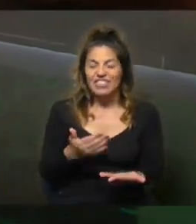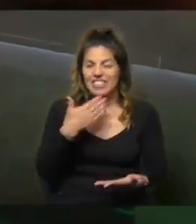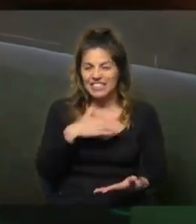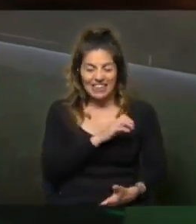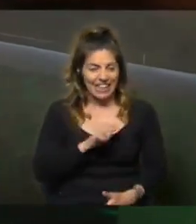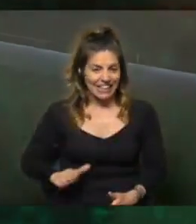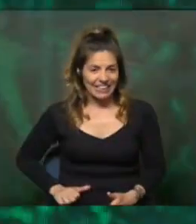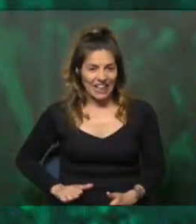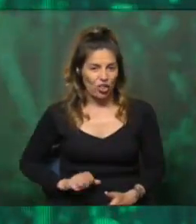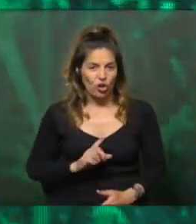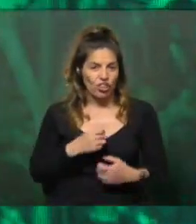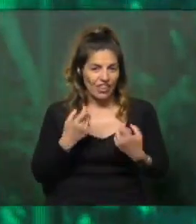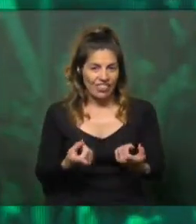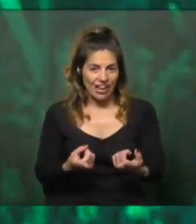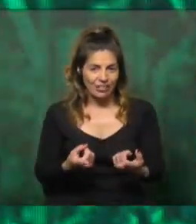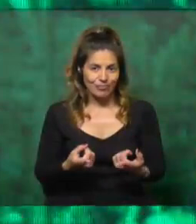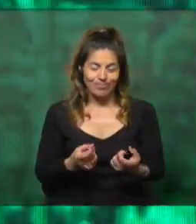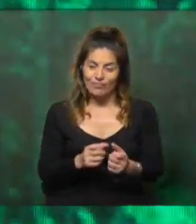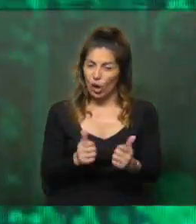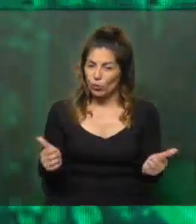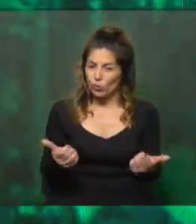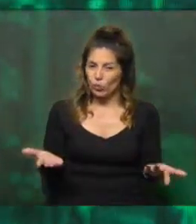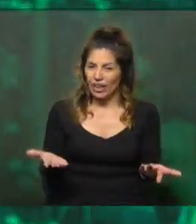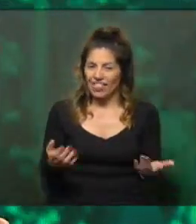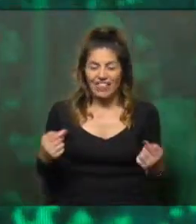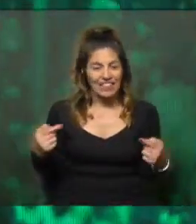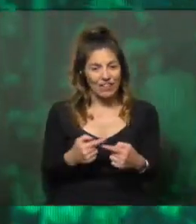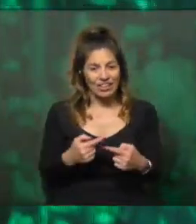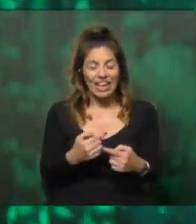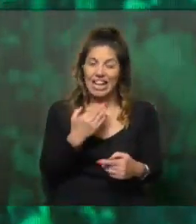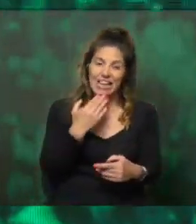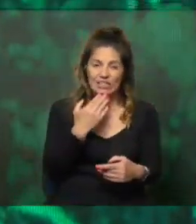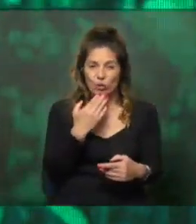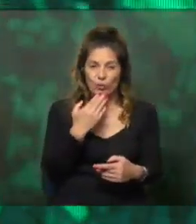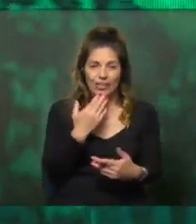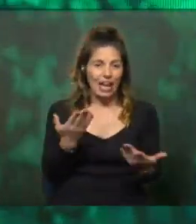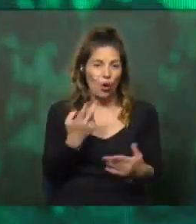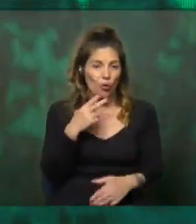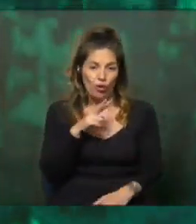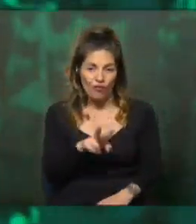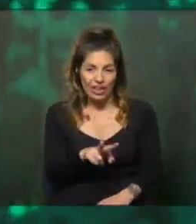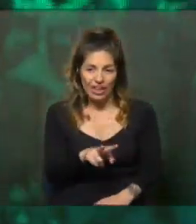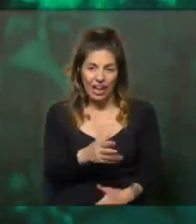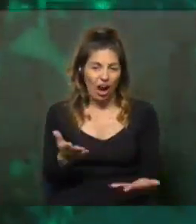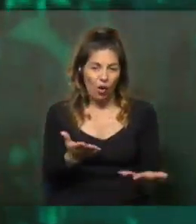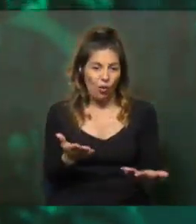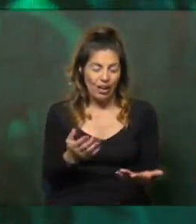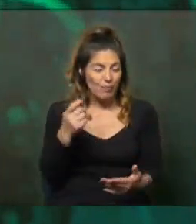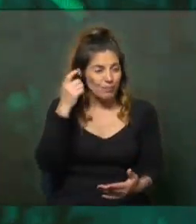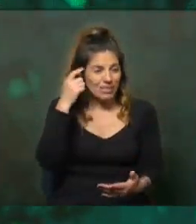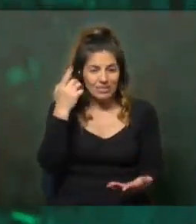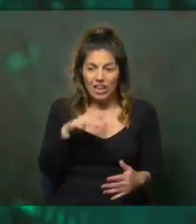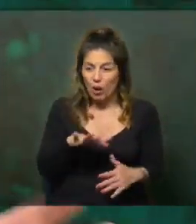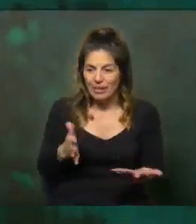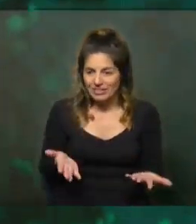estado no debe Bueno hay una ruptura del debate que esas son las cosas las incertidumbres que uno que uno se genera o uno tiene a la hora de pensar qué va a